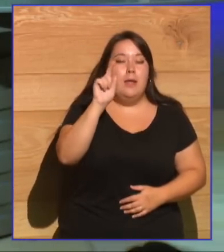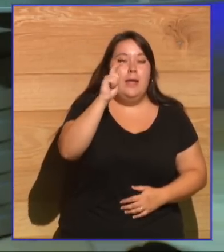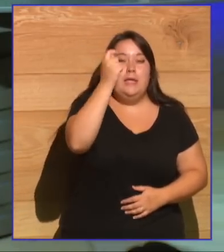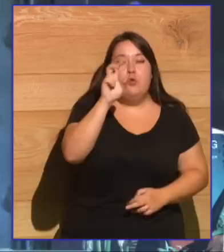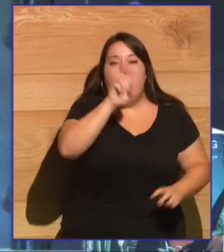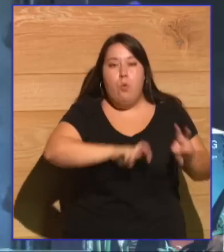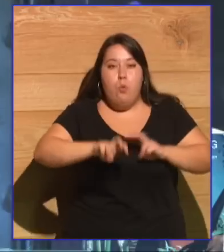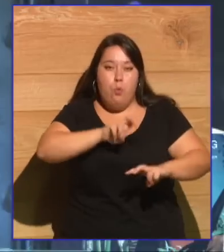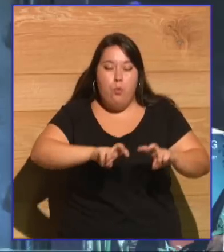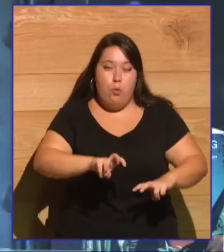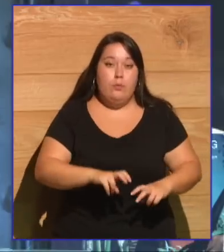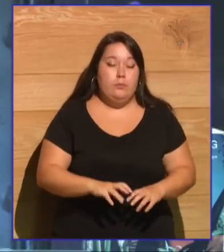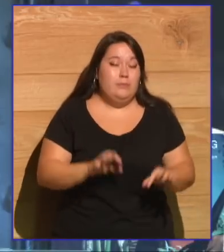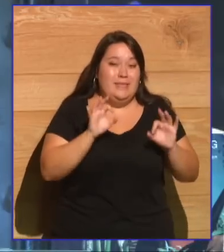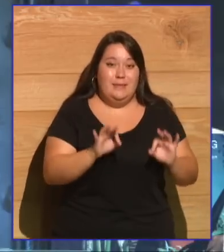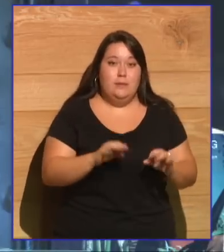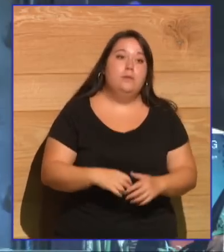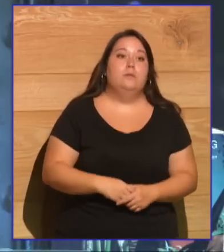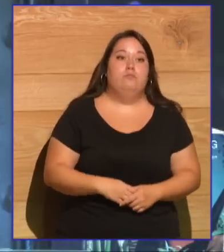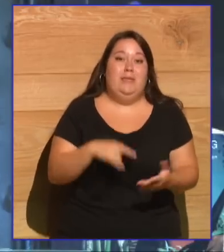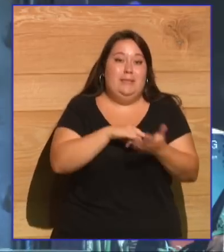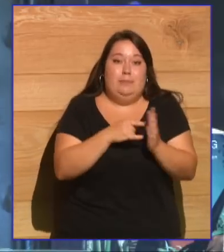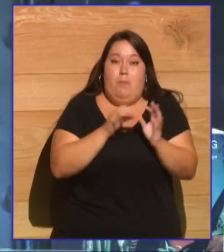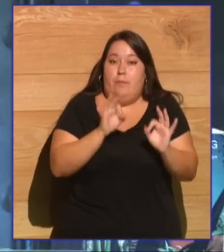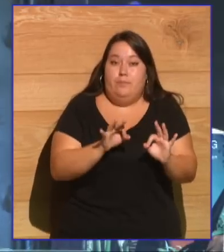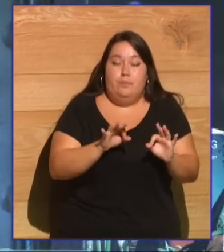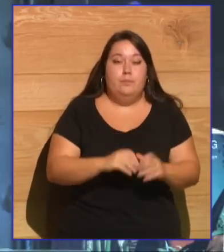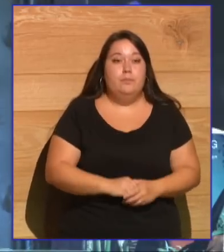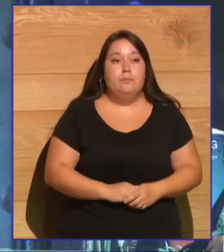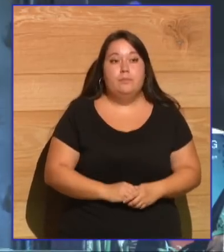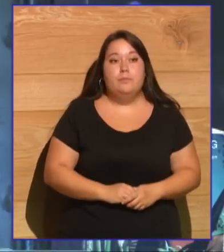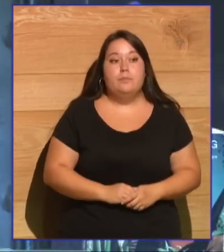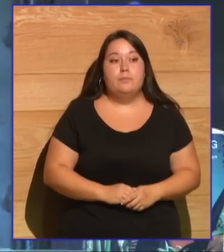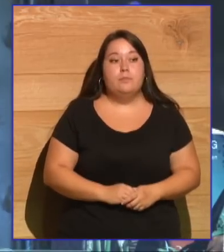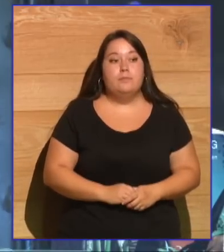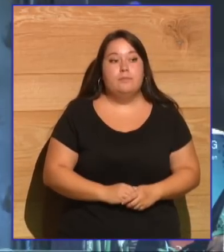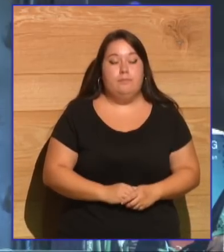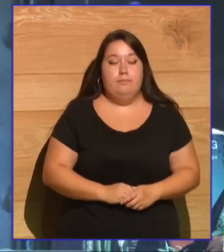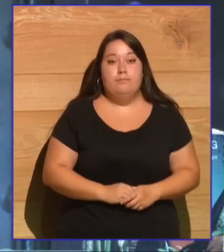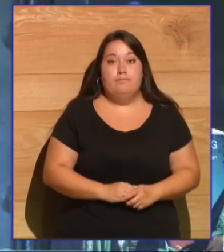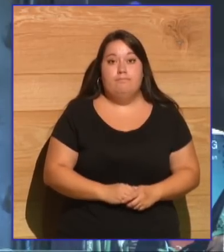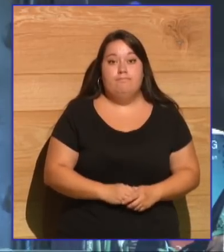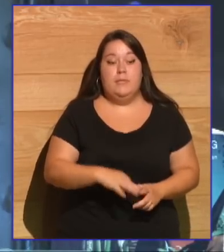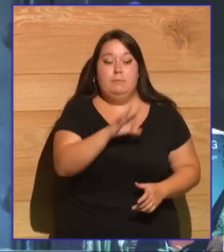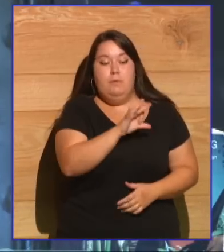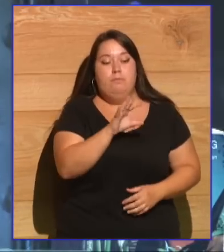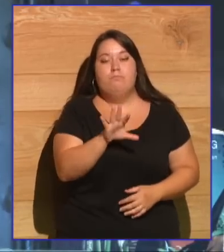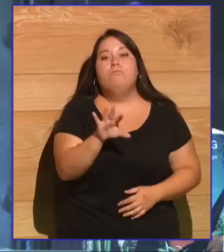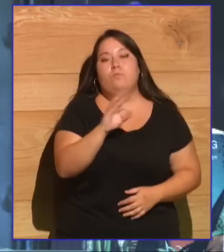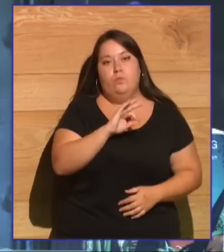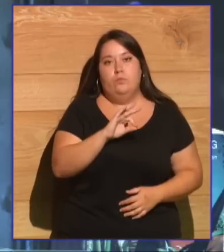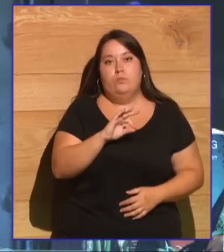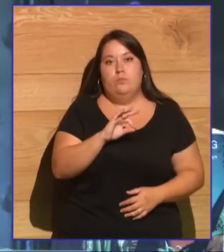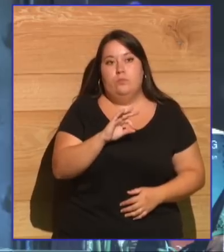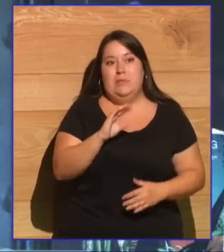haciendo una enmienda a la totalidad es primero es un hombre del sistema y es un hombre de estudios así que decide ser el el estudio en cierta